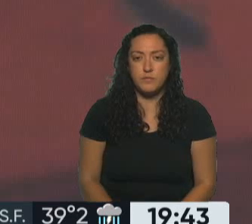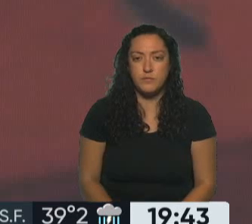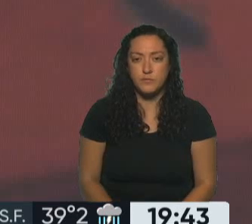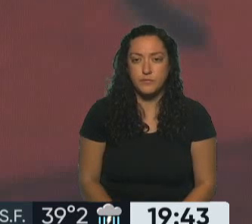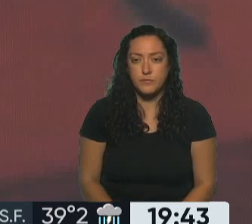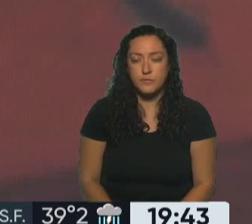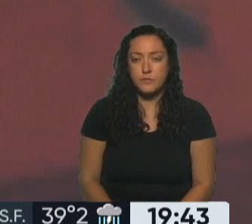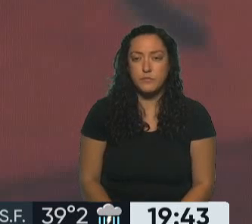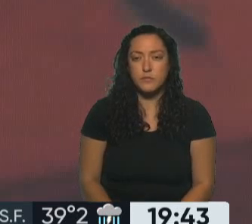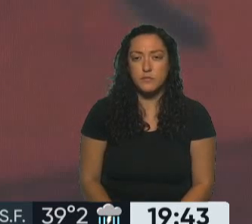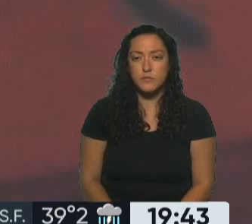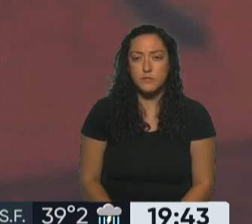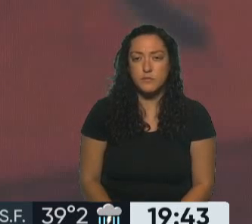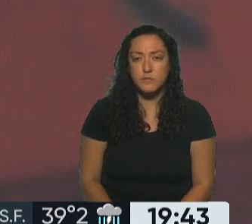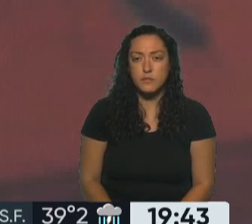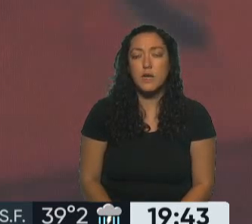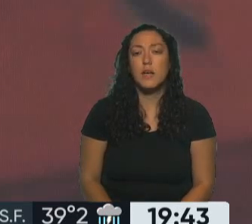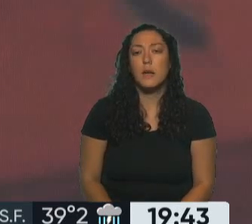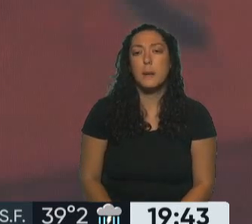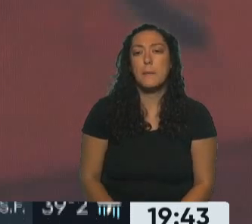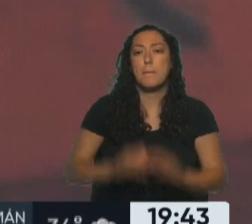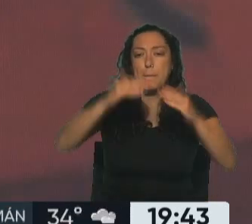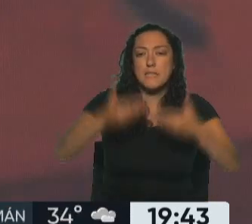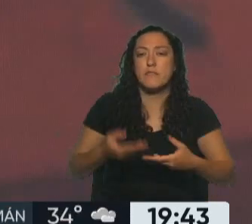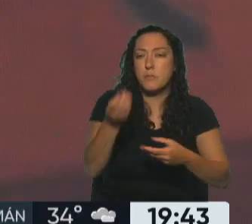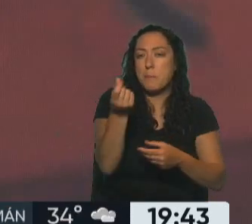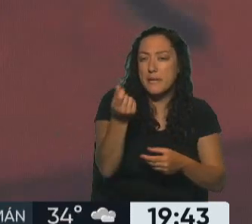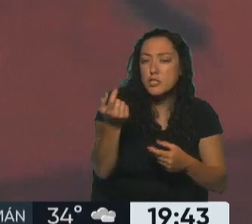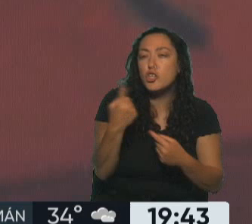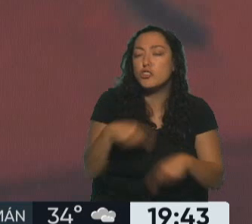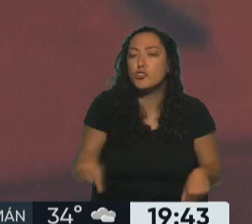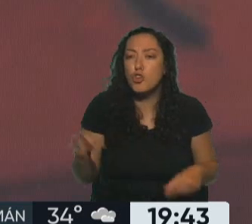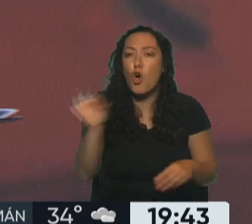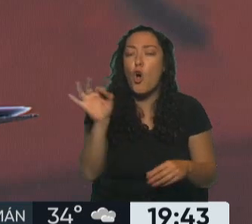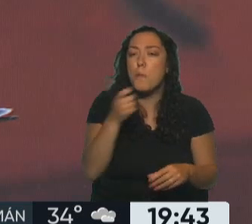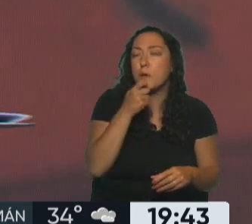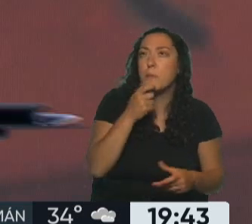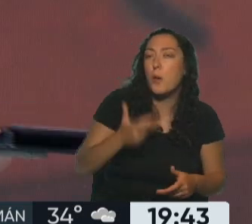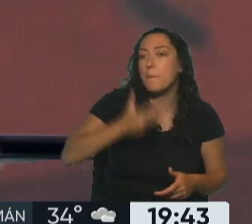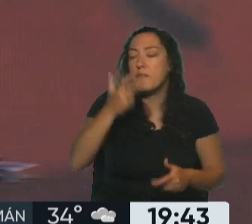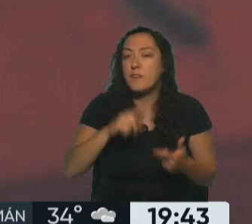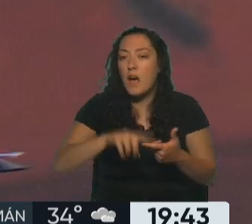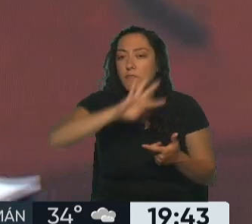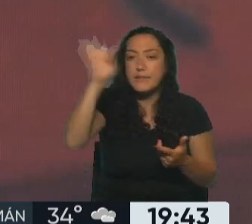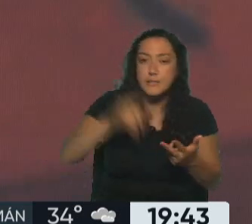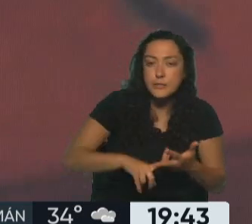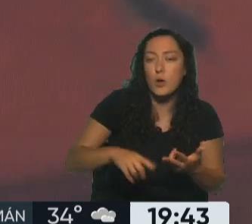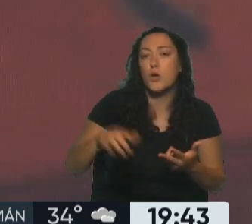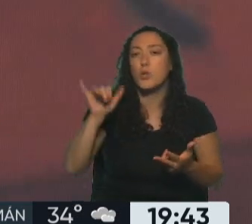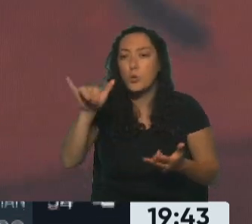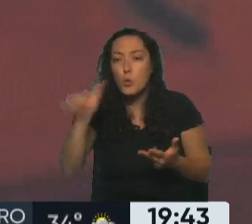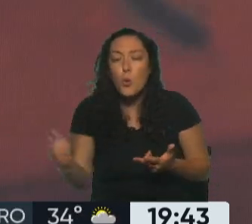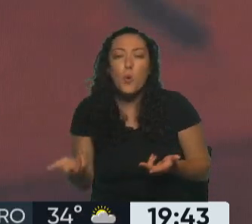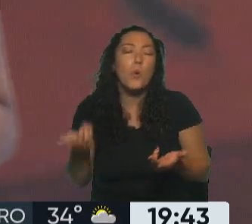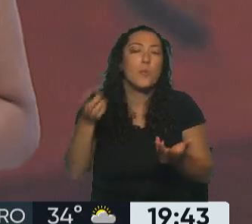¿Cómo quedan los precios de las plataformas a propósito de los aumentos o impuestos que impactan en Netflix, Spotify, Amazon o YouTube Premium? Lo vamos a